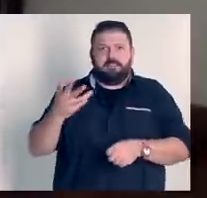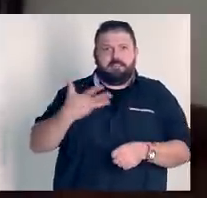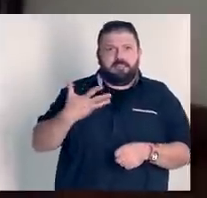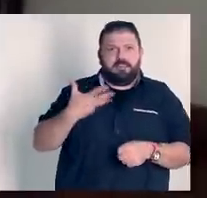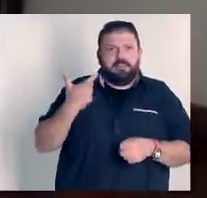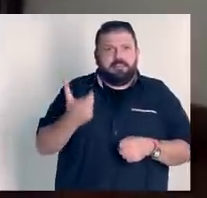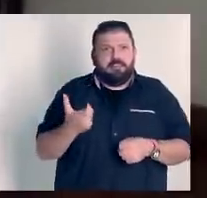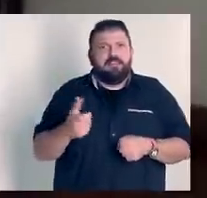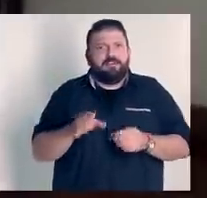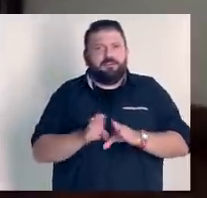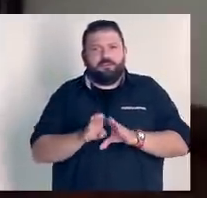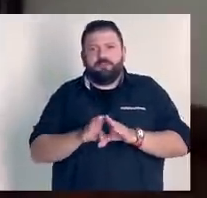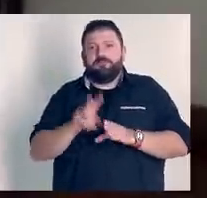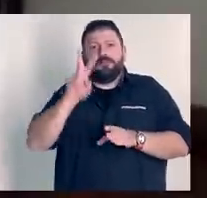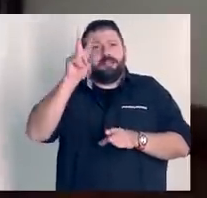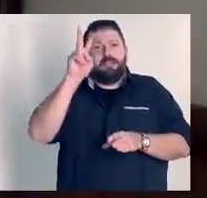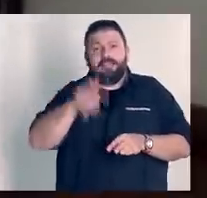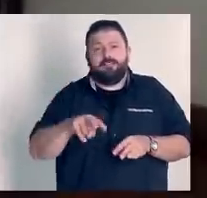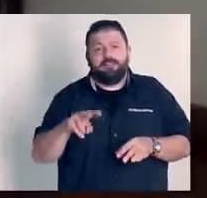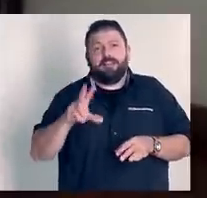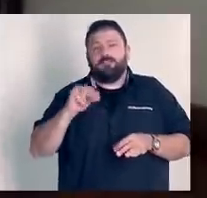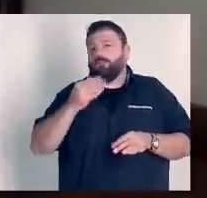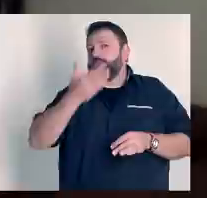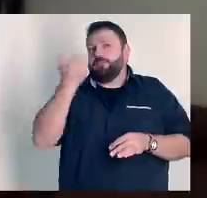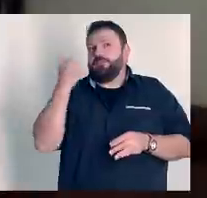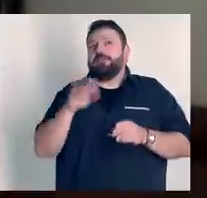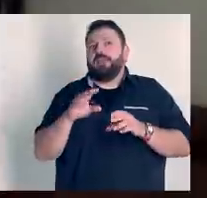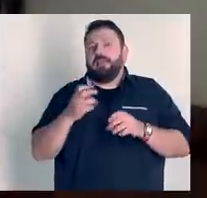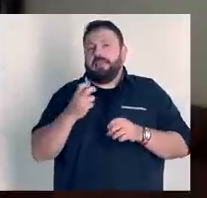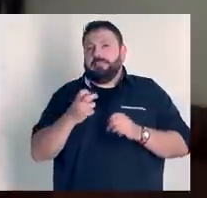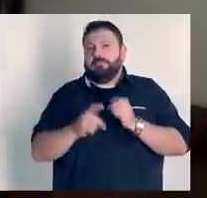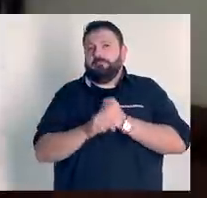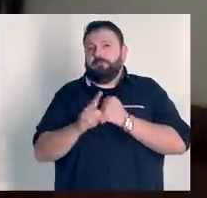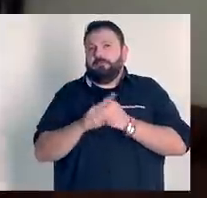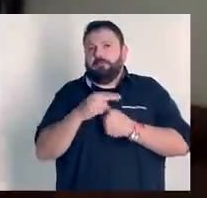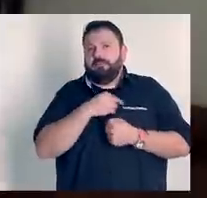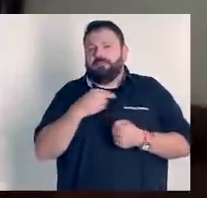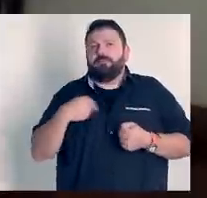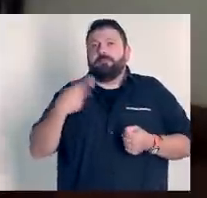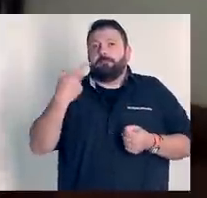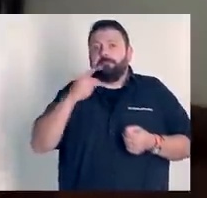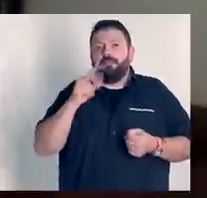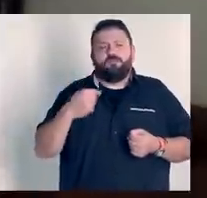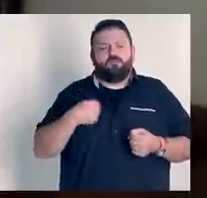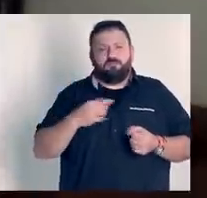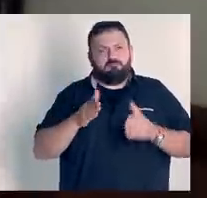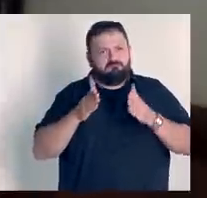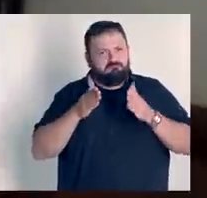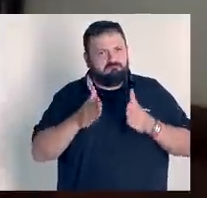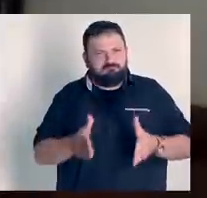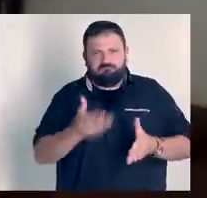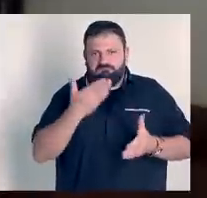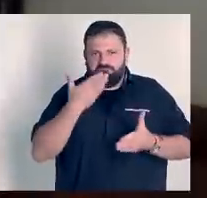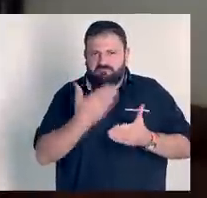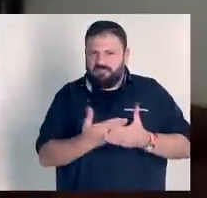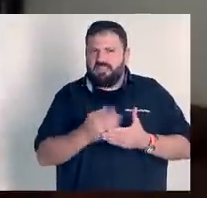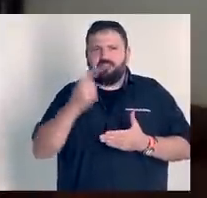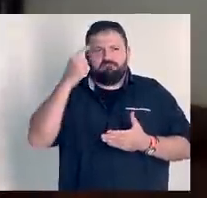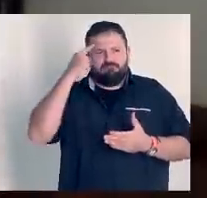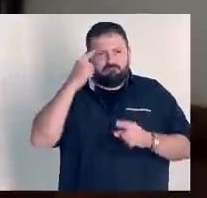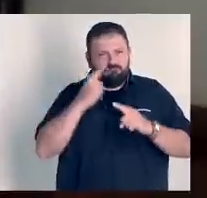y la verdad es que él no sabía nuestra situación, pero yo me mantuve en esta energía de